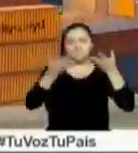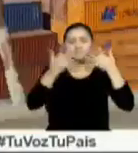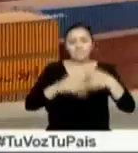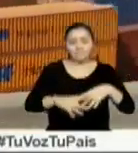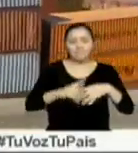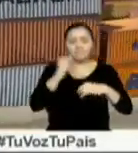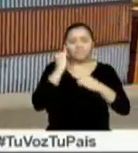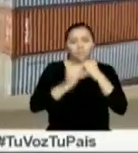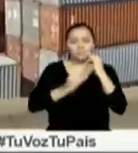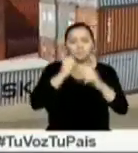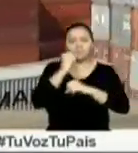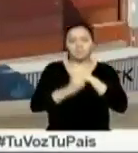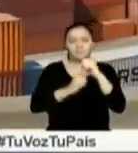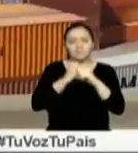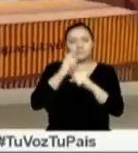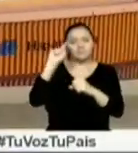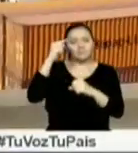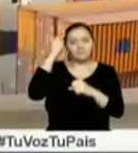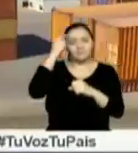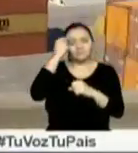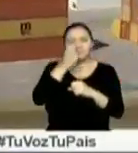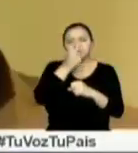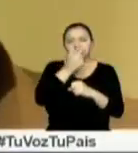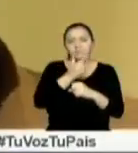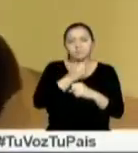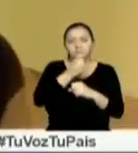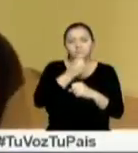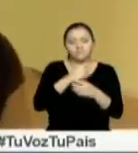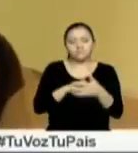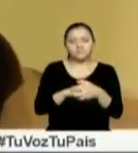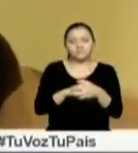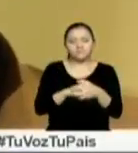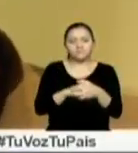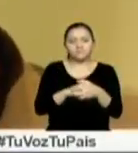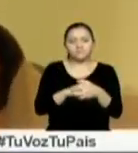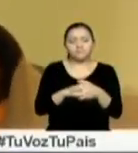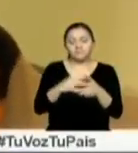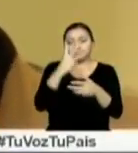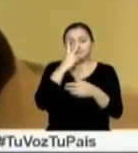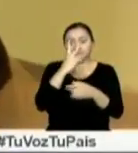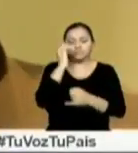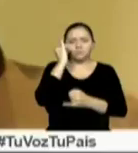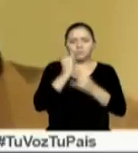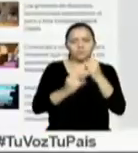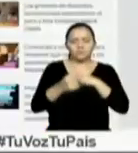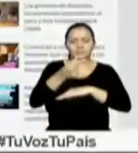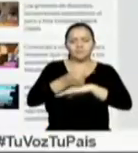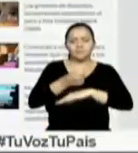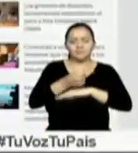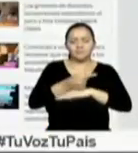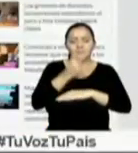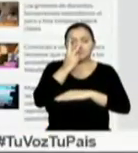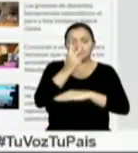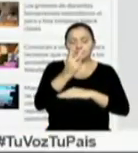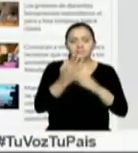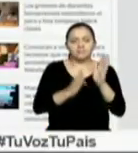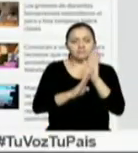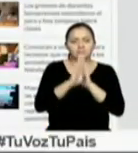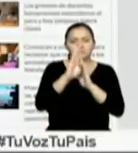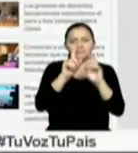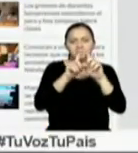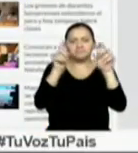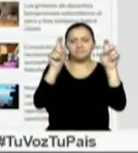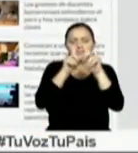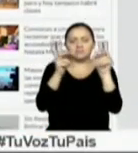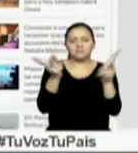último año del gobierno de Mauricio macri Enrique Lis yat será el último gerente de la última empresa Argentina productora